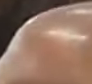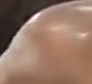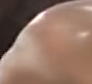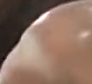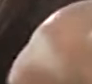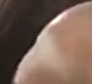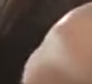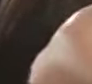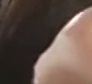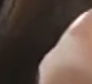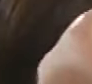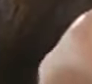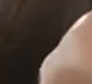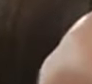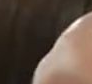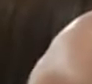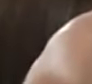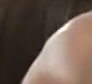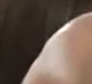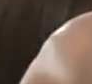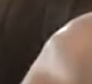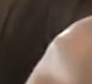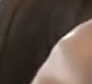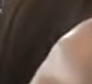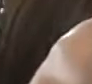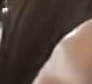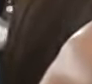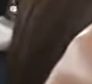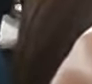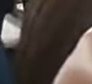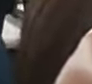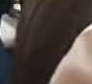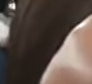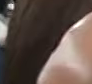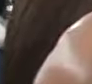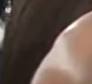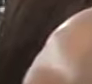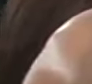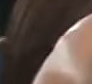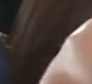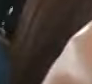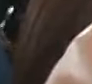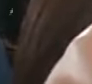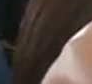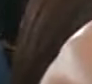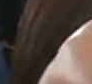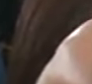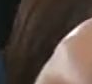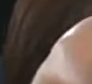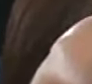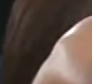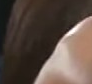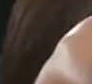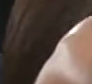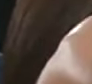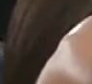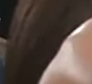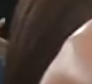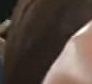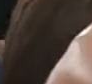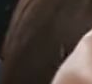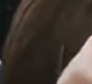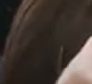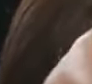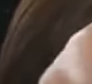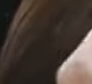Se toma en estos momentos un selfie con estos ciudadanos que lo acompañan en este